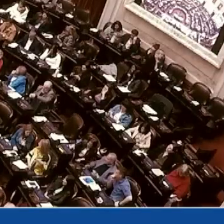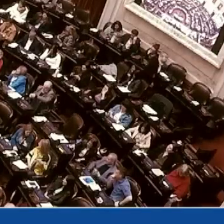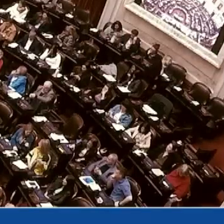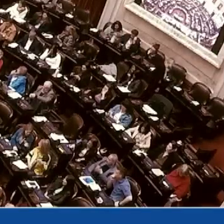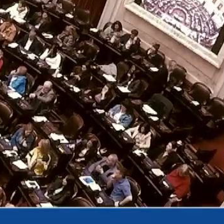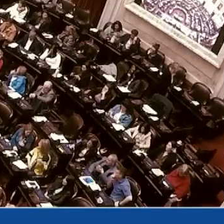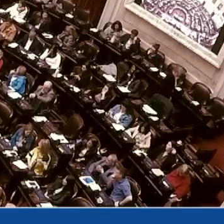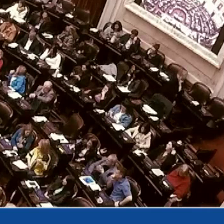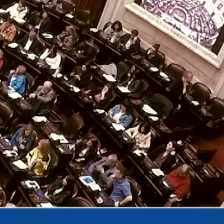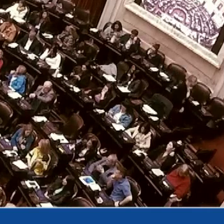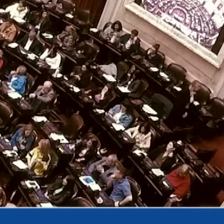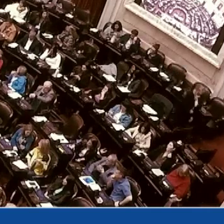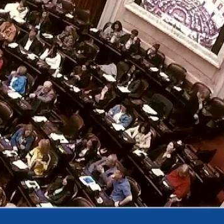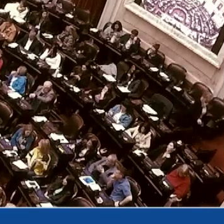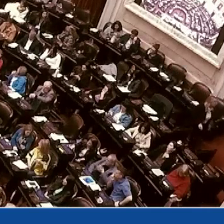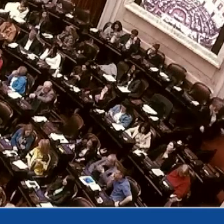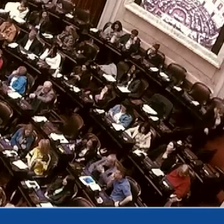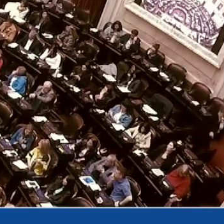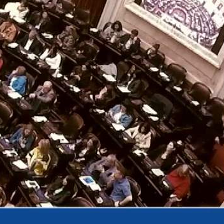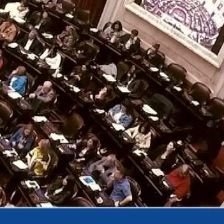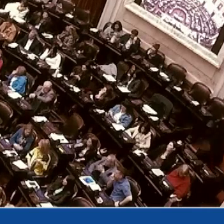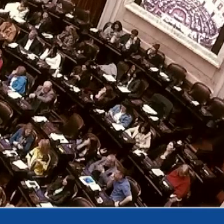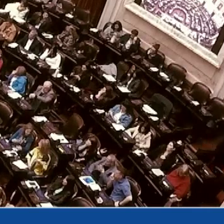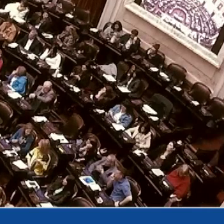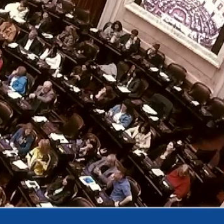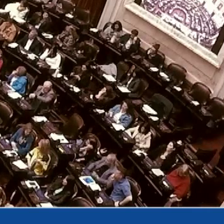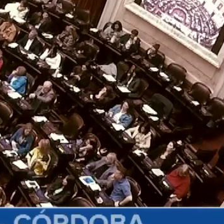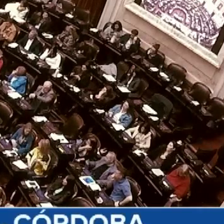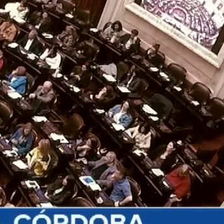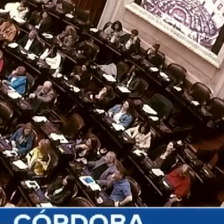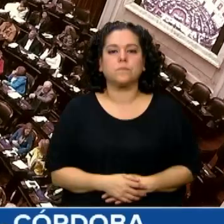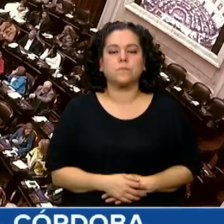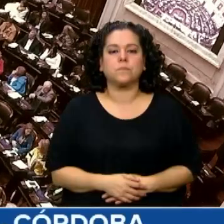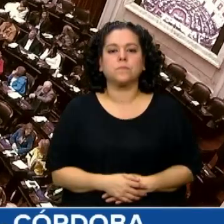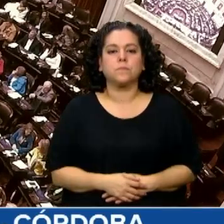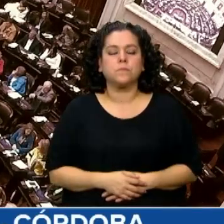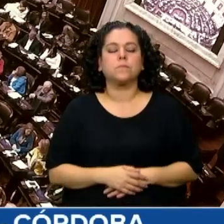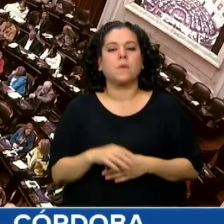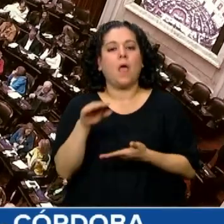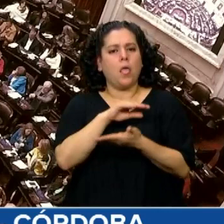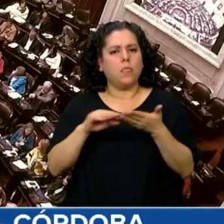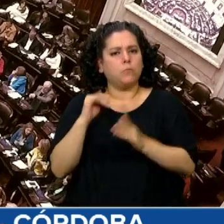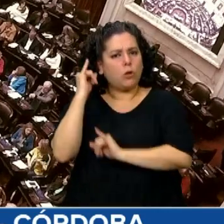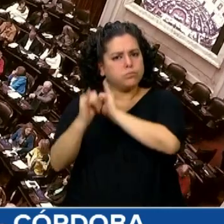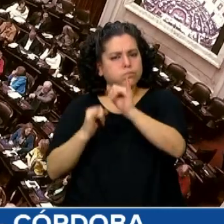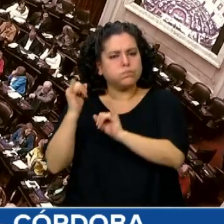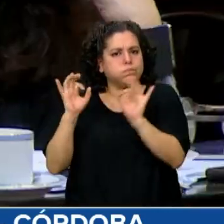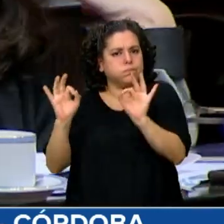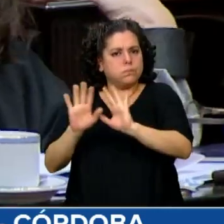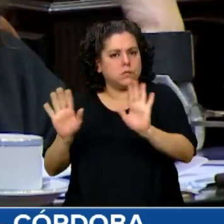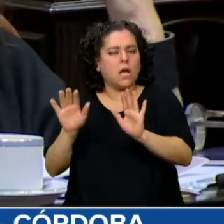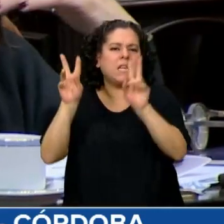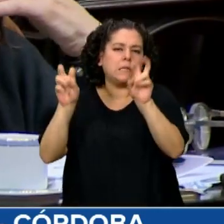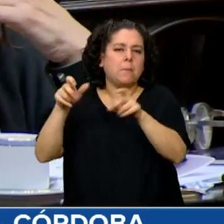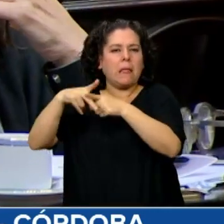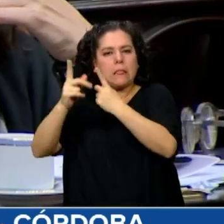Gracias, Presidenta. Unas cortas consideraciones, porque ya el diputado informante ha abundado bastante en cuestiones